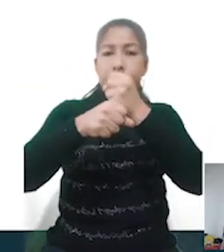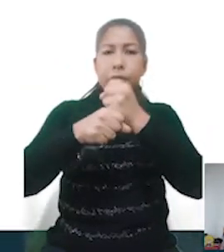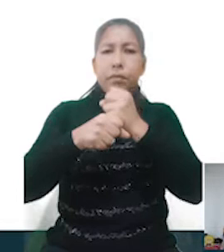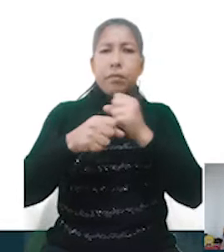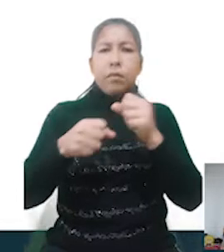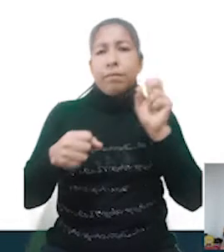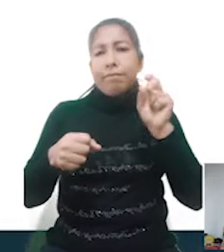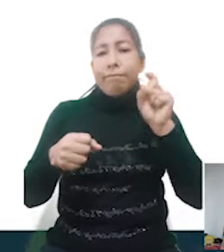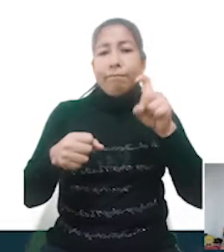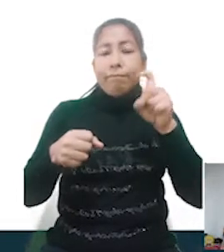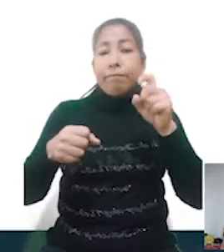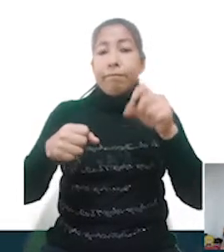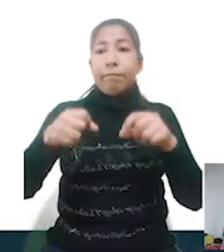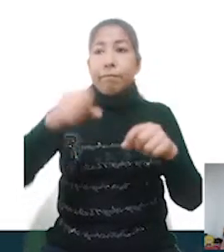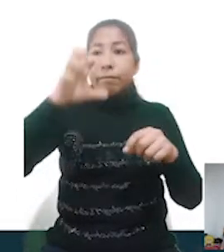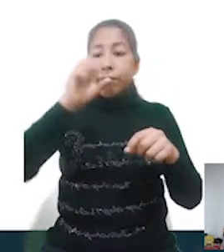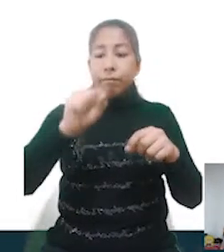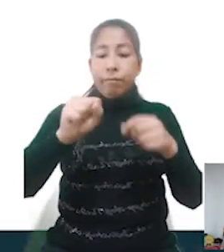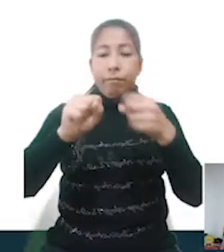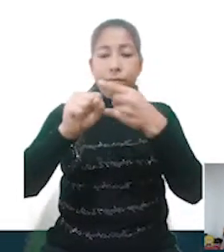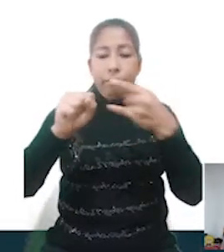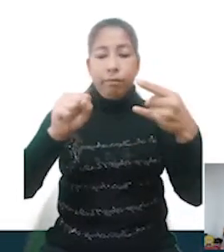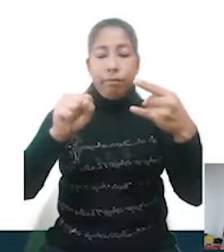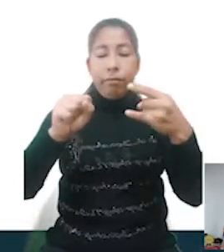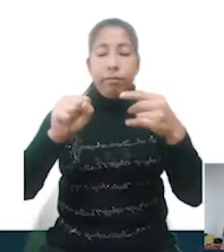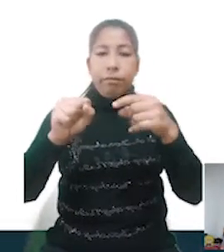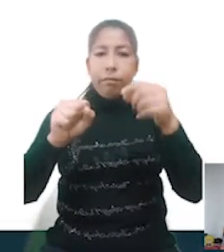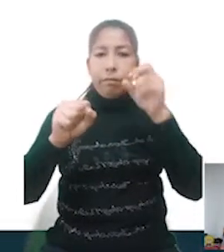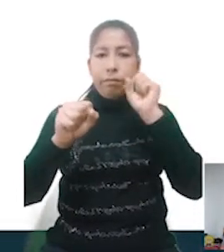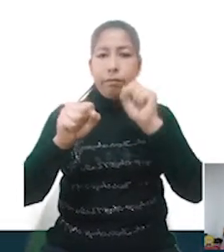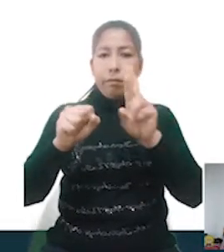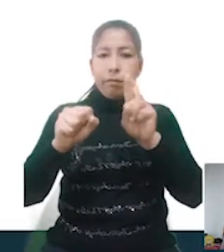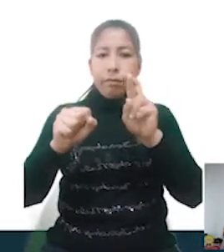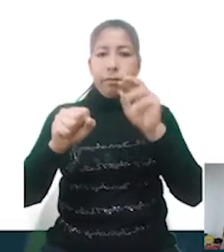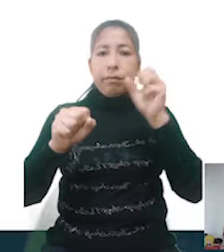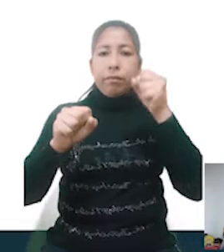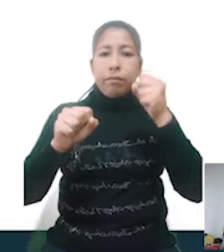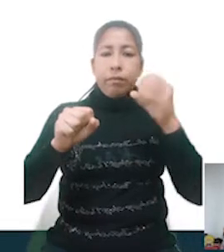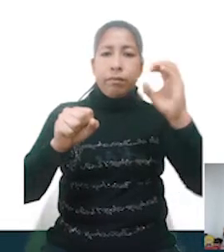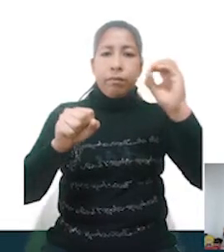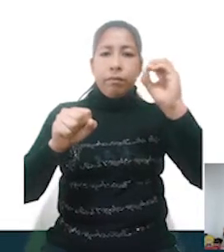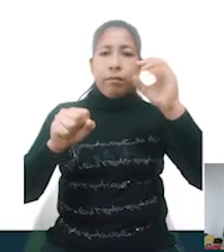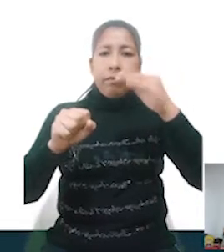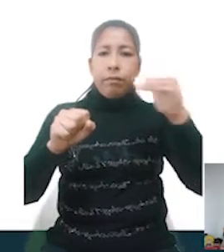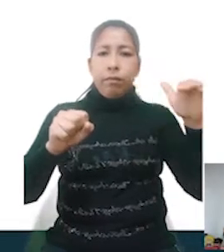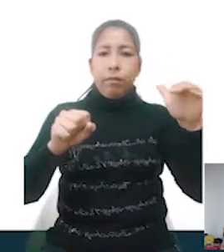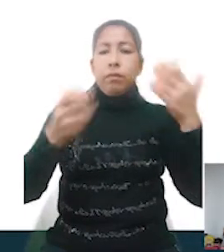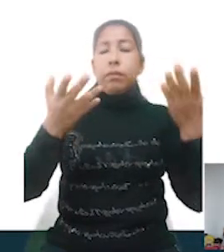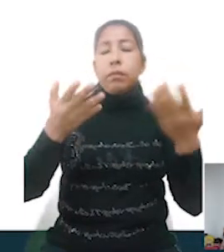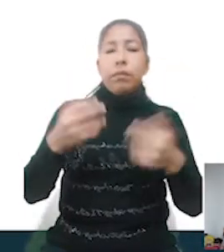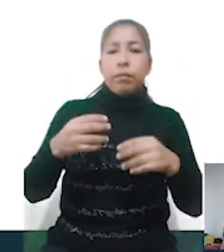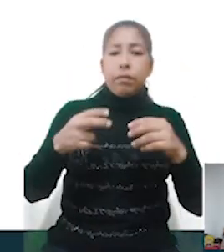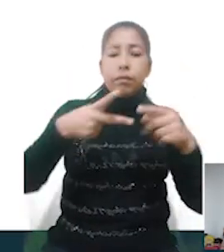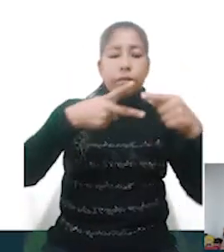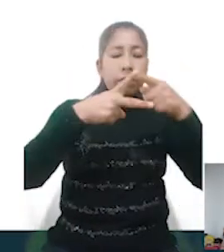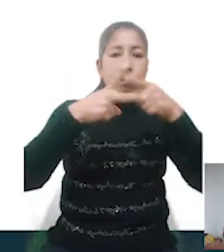circunferencia basta con multiplicar la longitud del radio por la cantidad de radianes que va a dar la información de cuántos